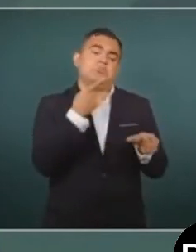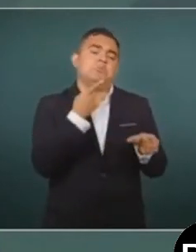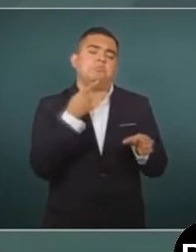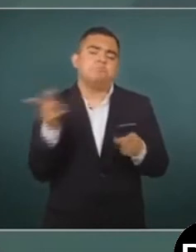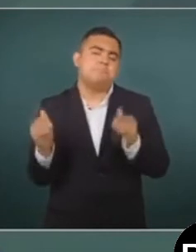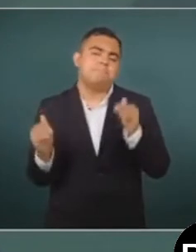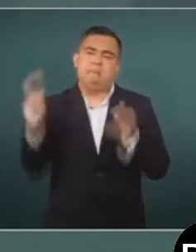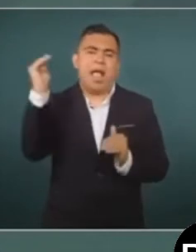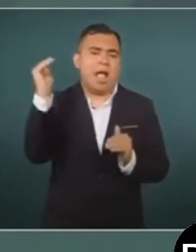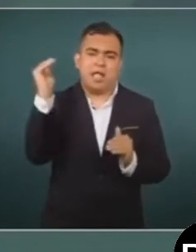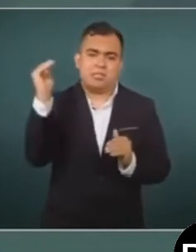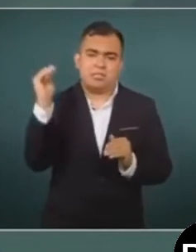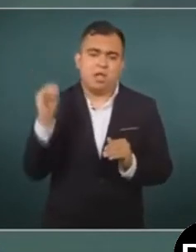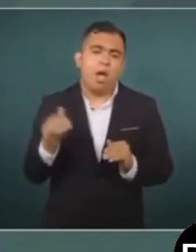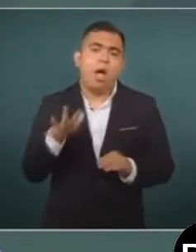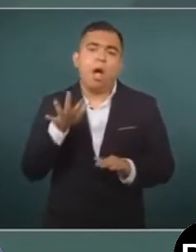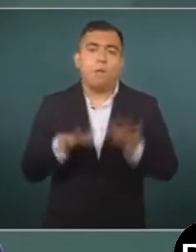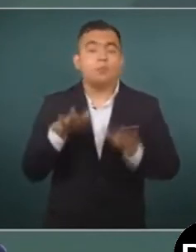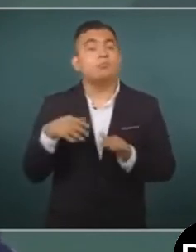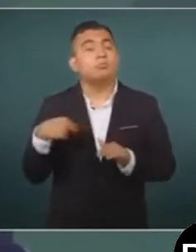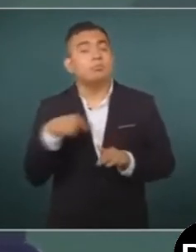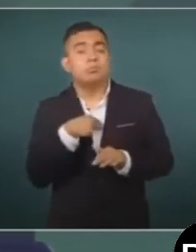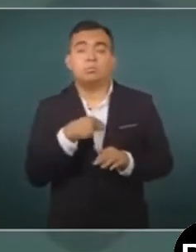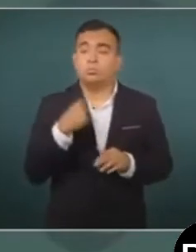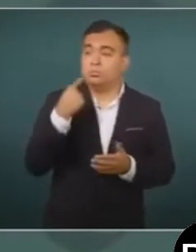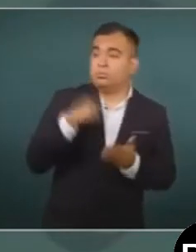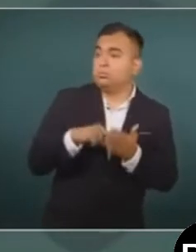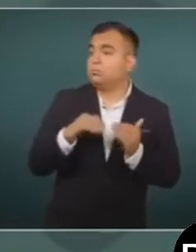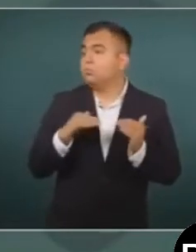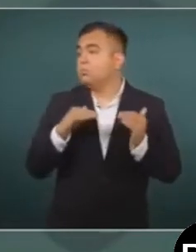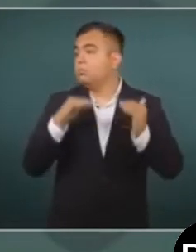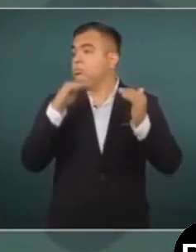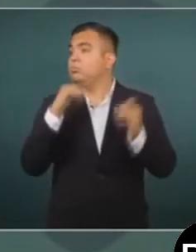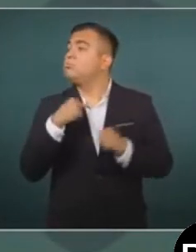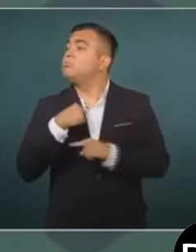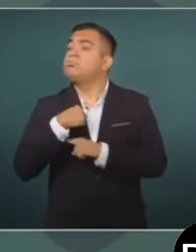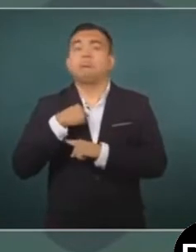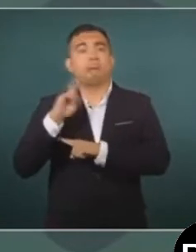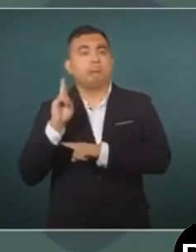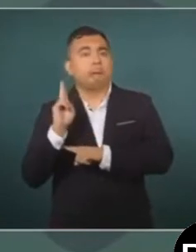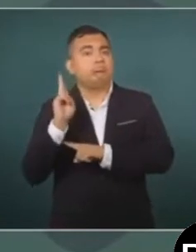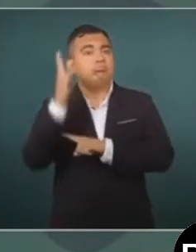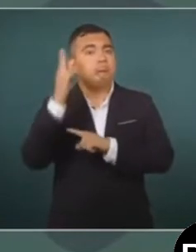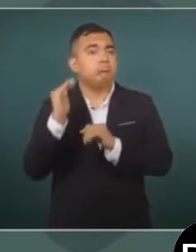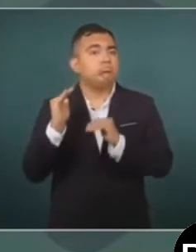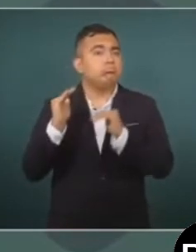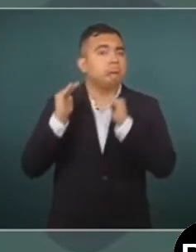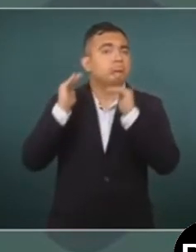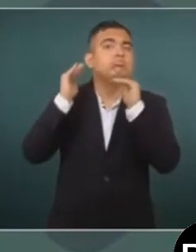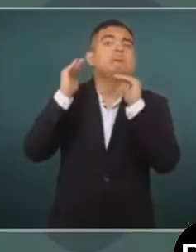A veces nos creemos mucho, ¿no? Porque tenemos un grado académico o